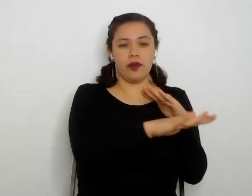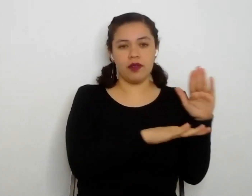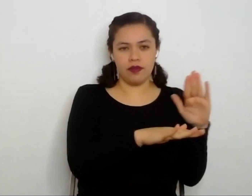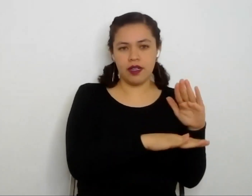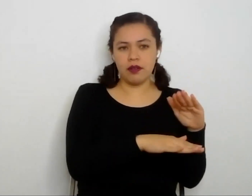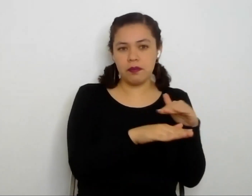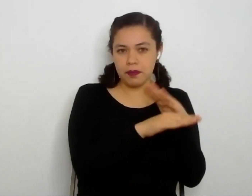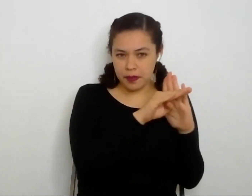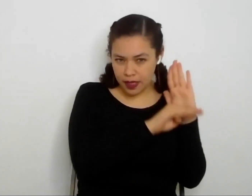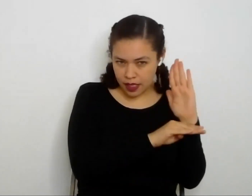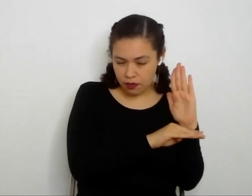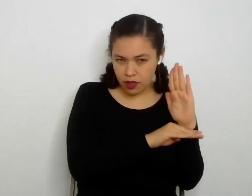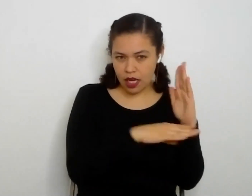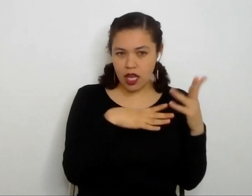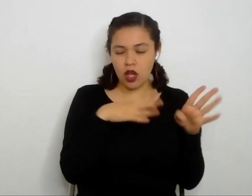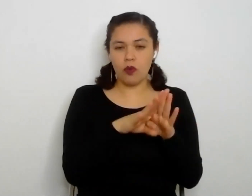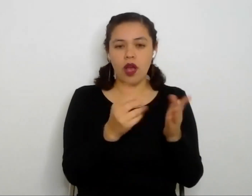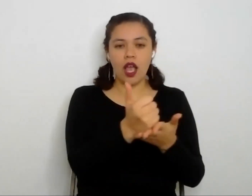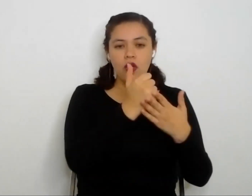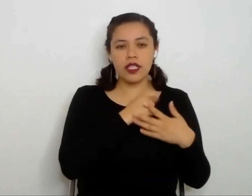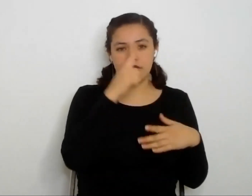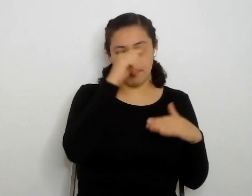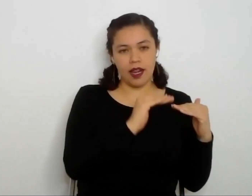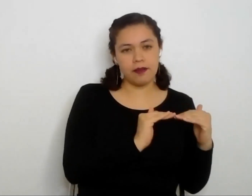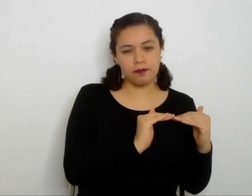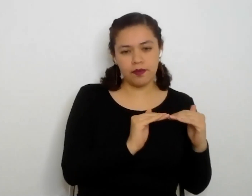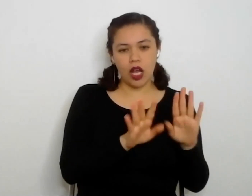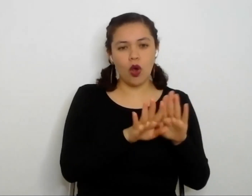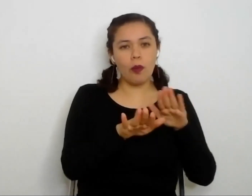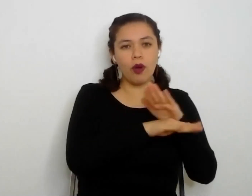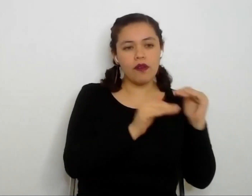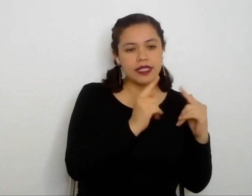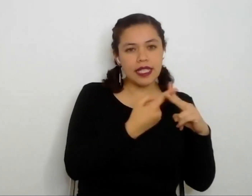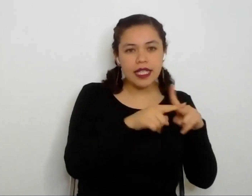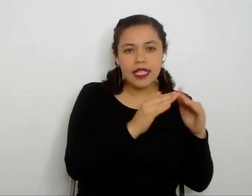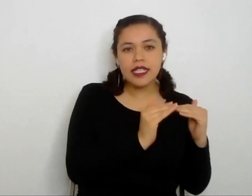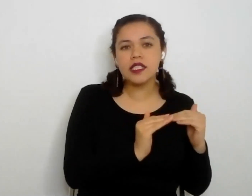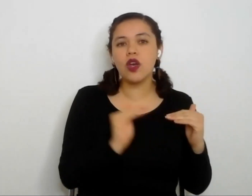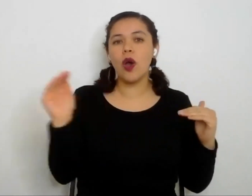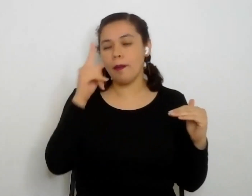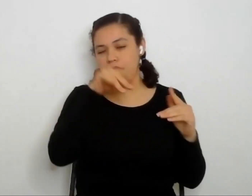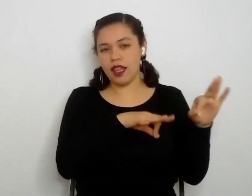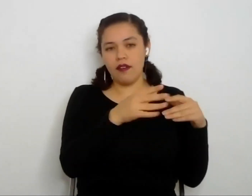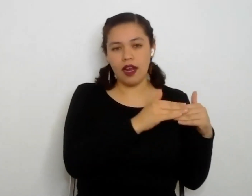que pone un piso a un pago mínimo, a un trabajo, ¿no?